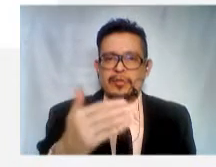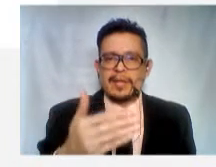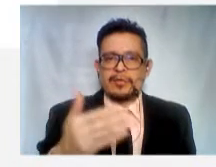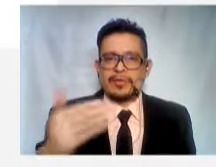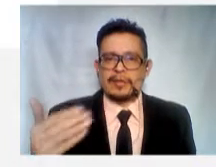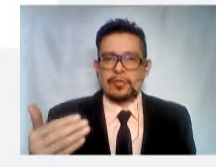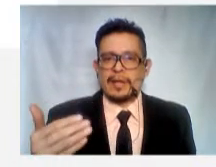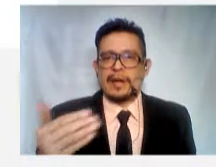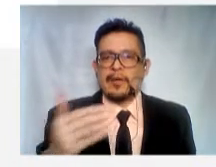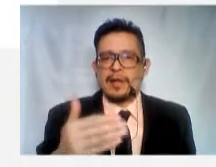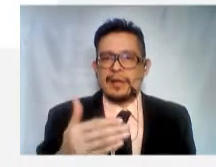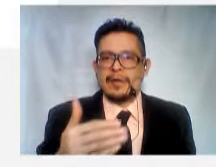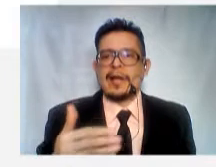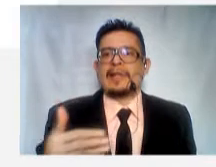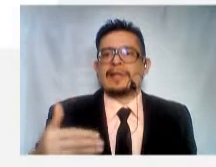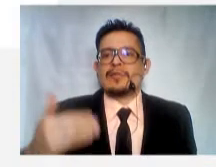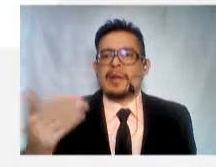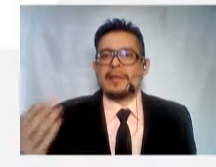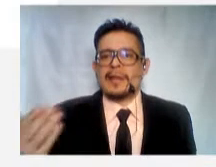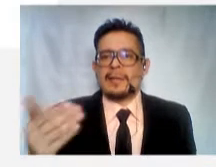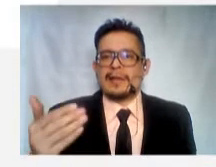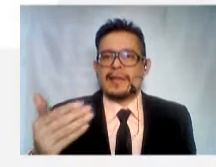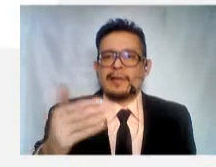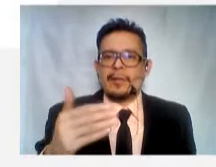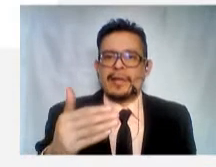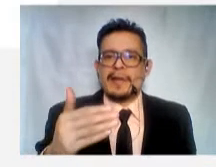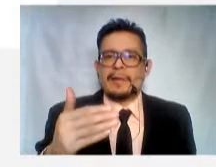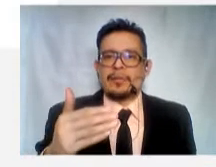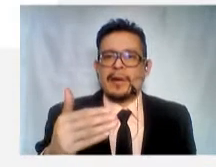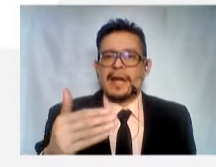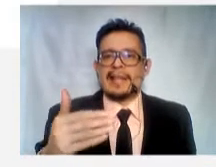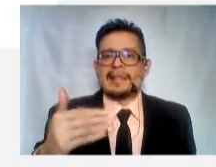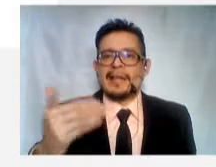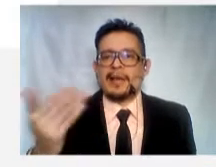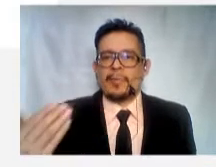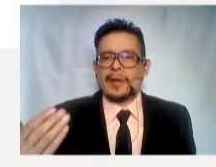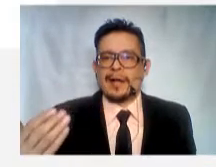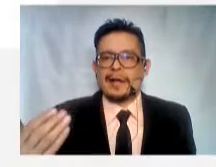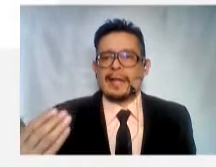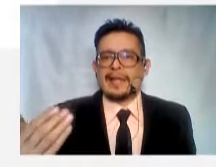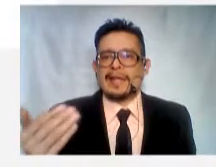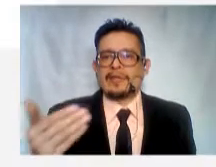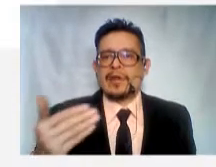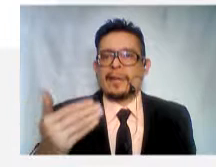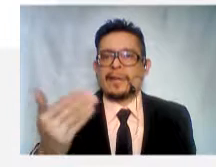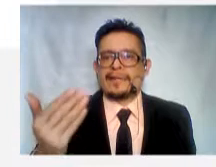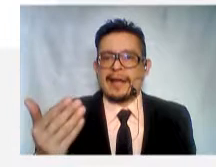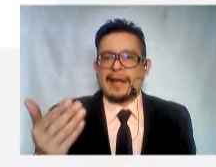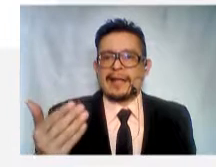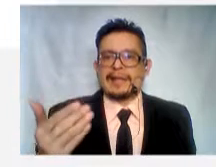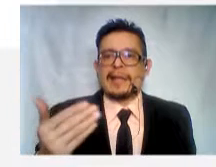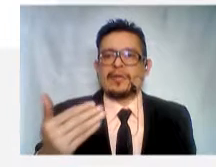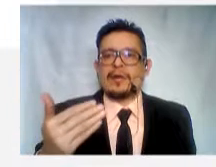importar su sexo sexualidad o género derecho a la vida libertad seguridad de la persona e integridad corporal derecho a la